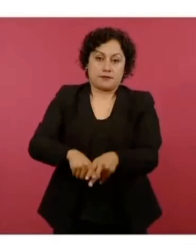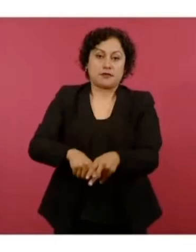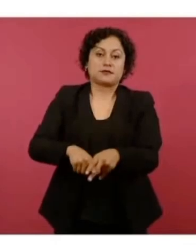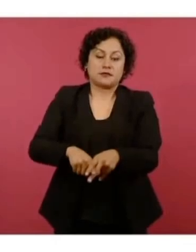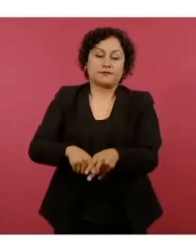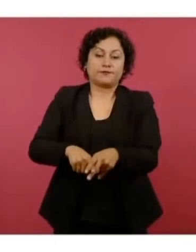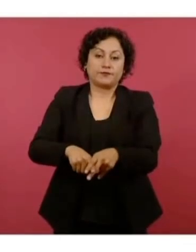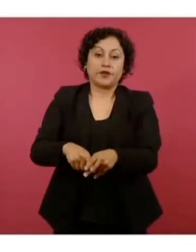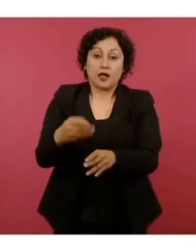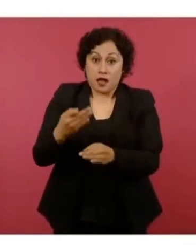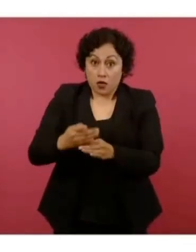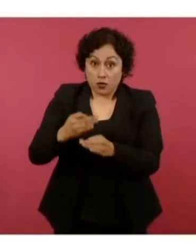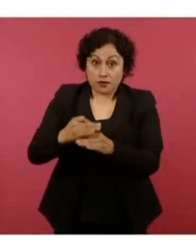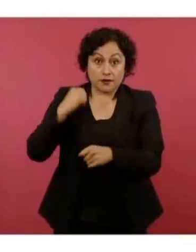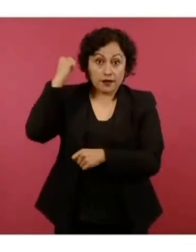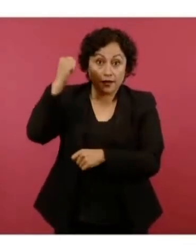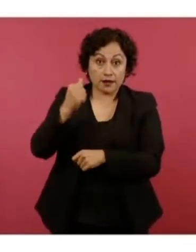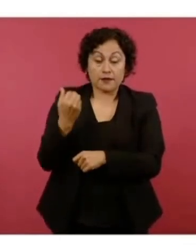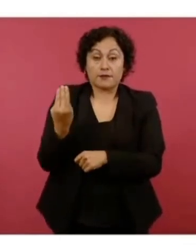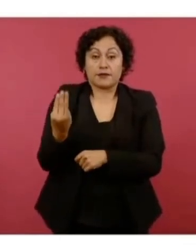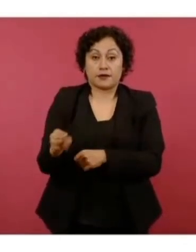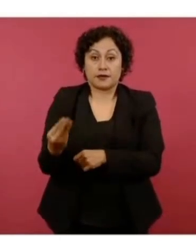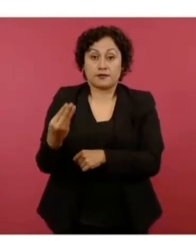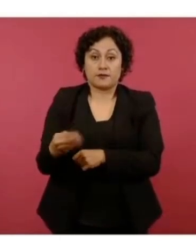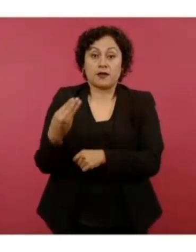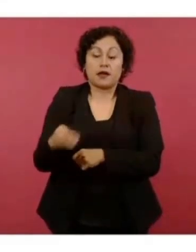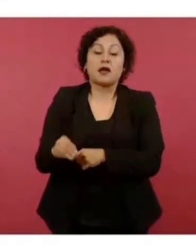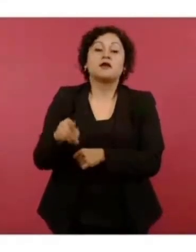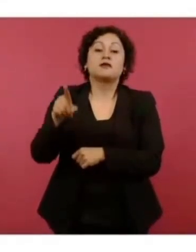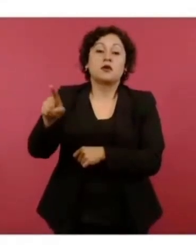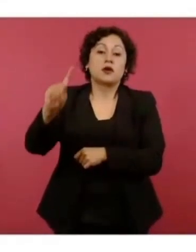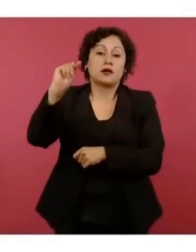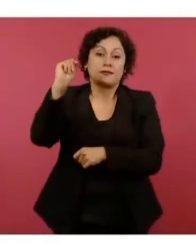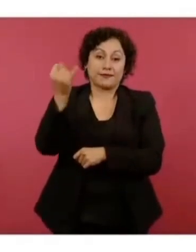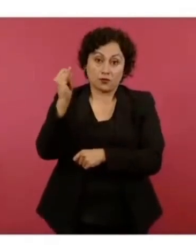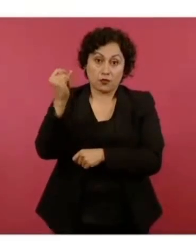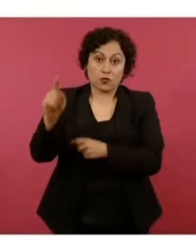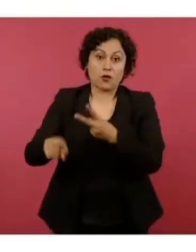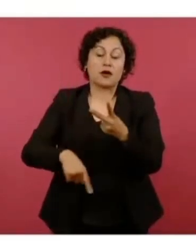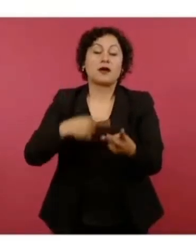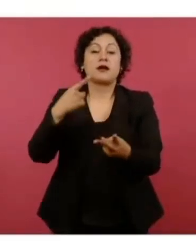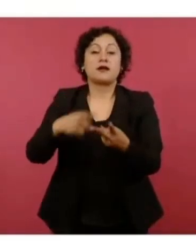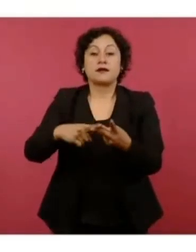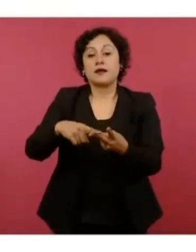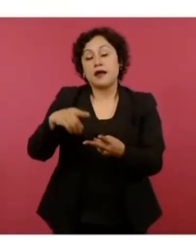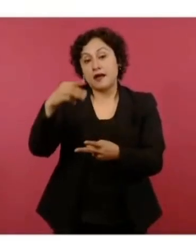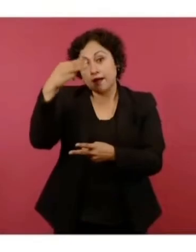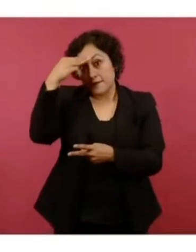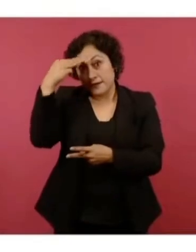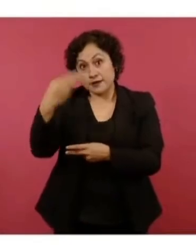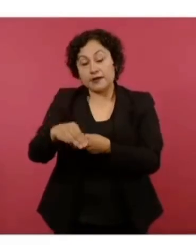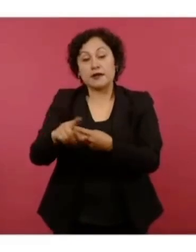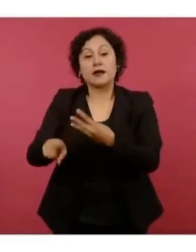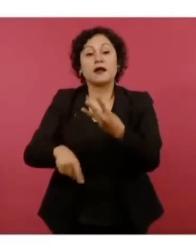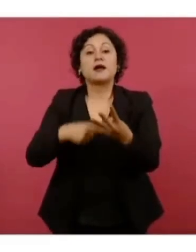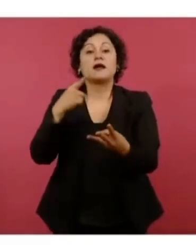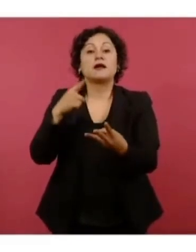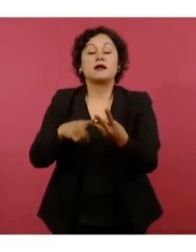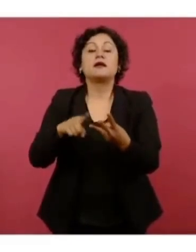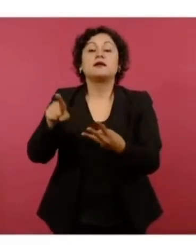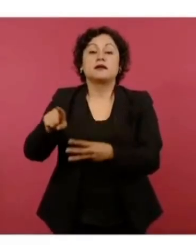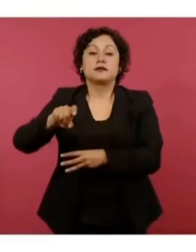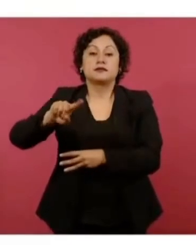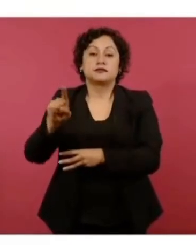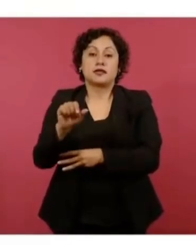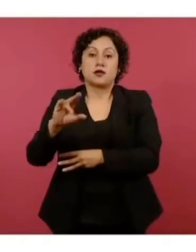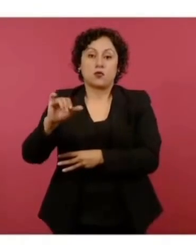mayo se terminarán los hospitales, el materno infantil de Tijuana, el materno infantil de Mexicali, el centro de salud de Zacualpan, la